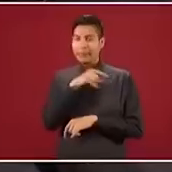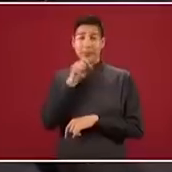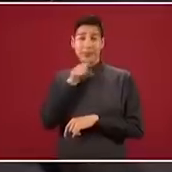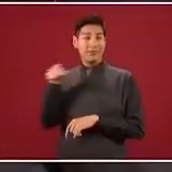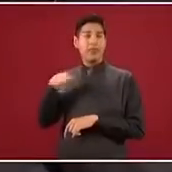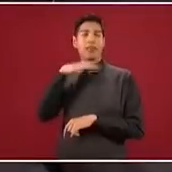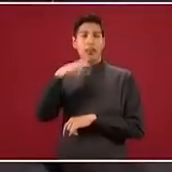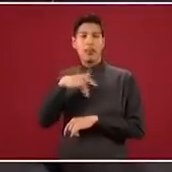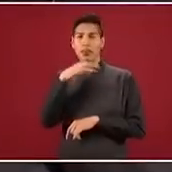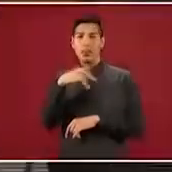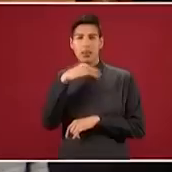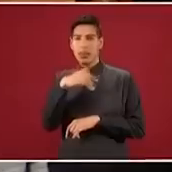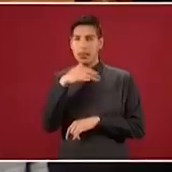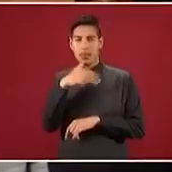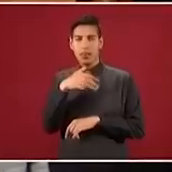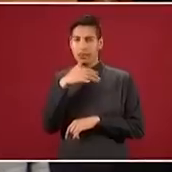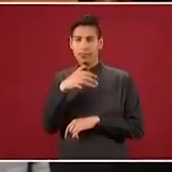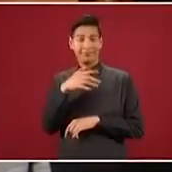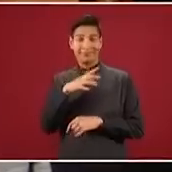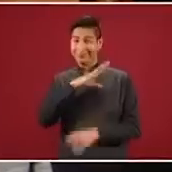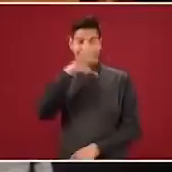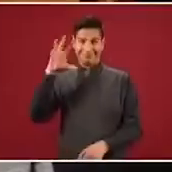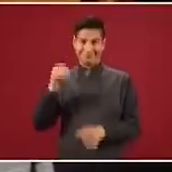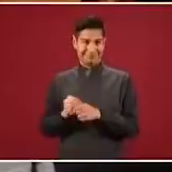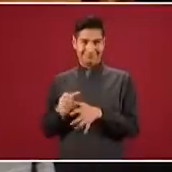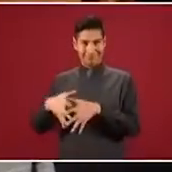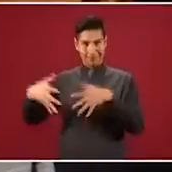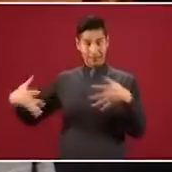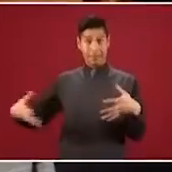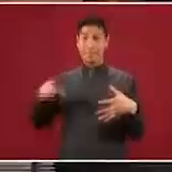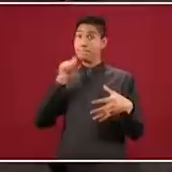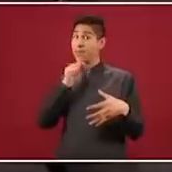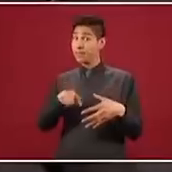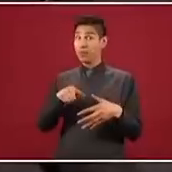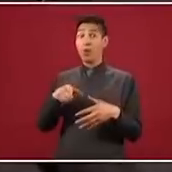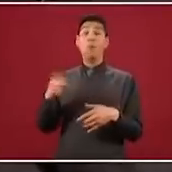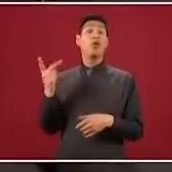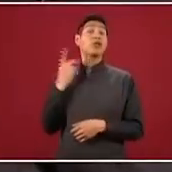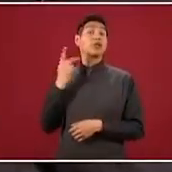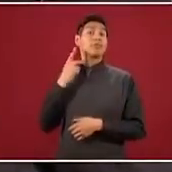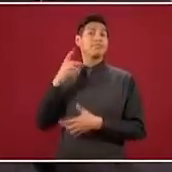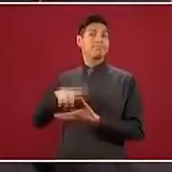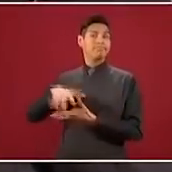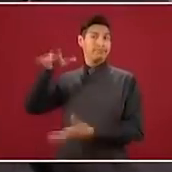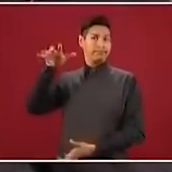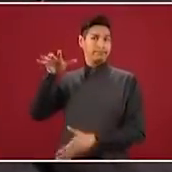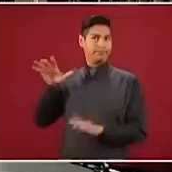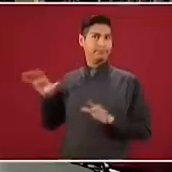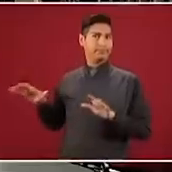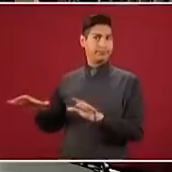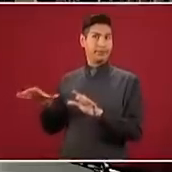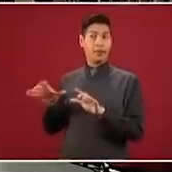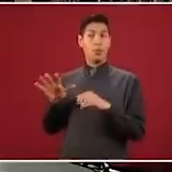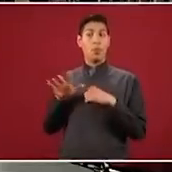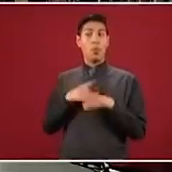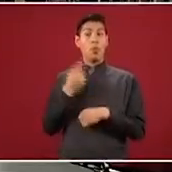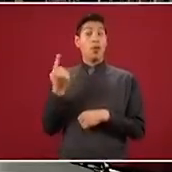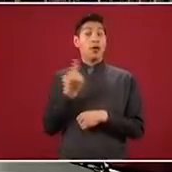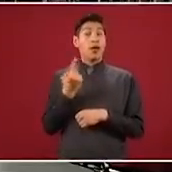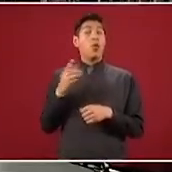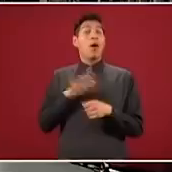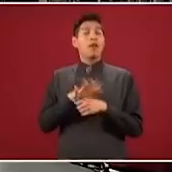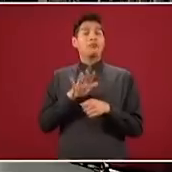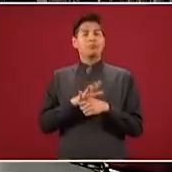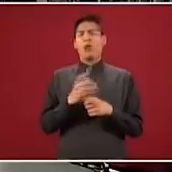Casi todos. Y sobre todo los de arriba. Por otra parte, porque hay quienes